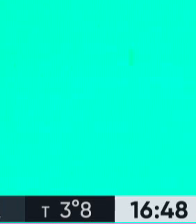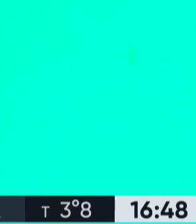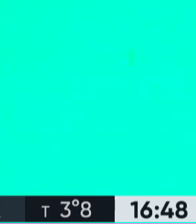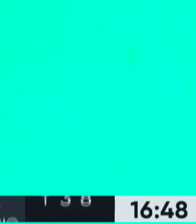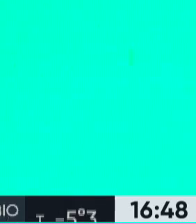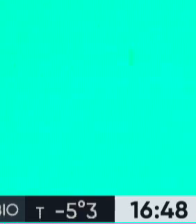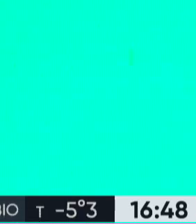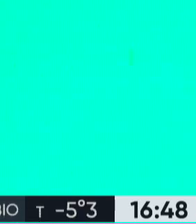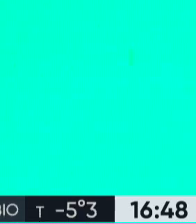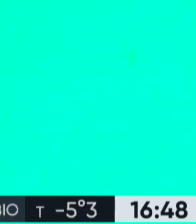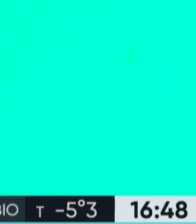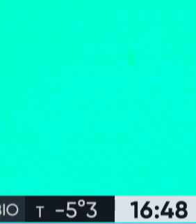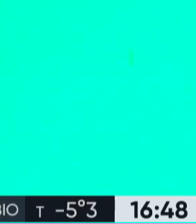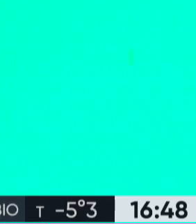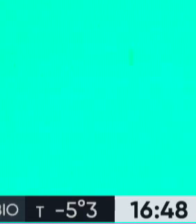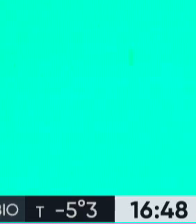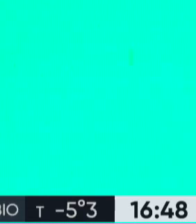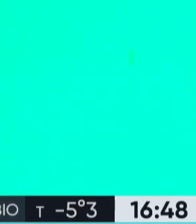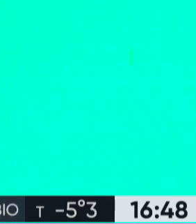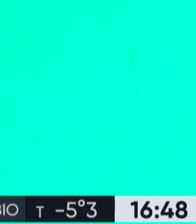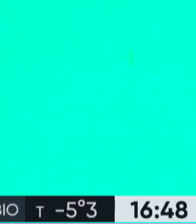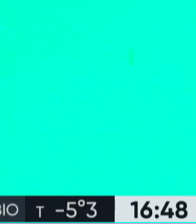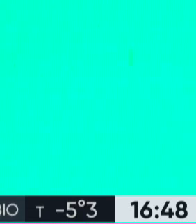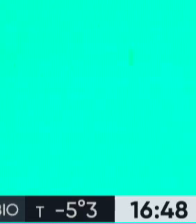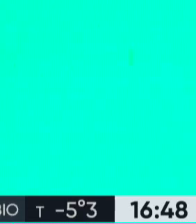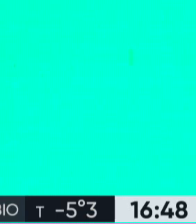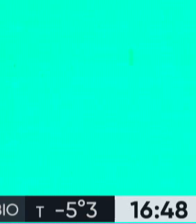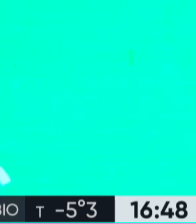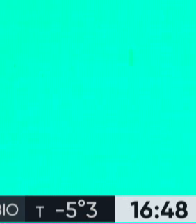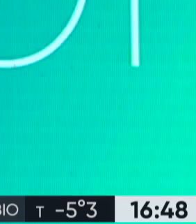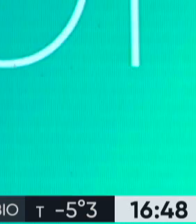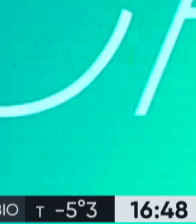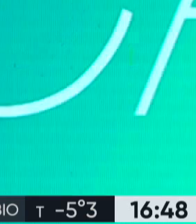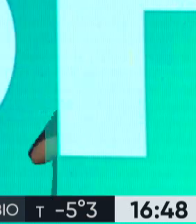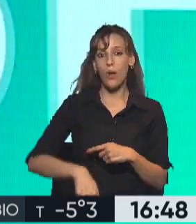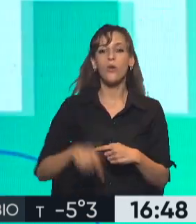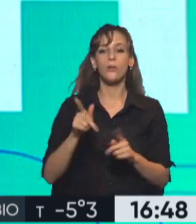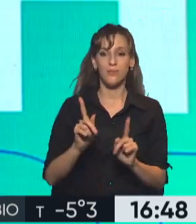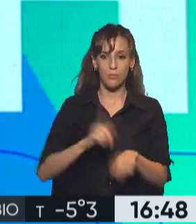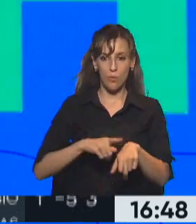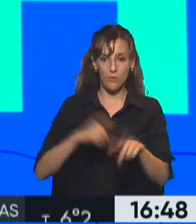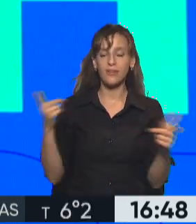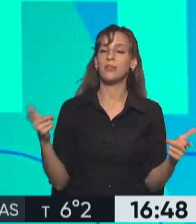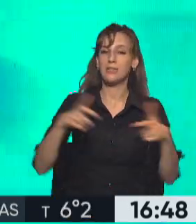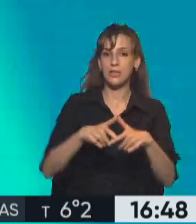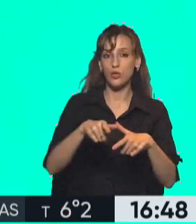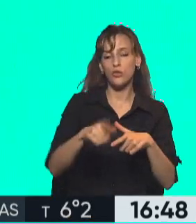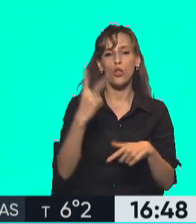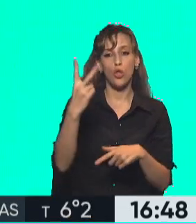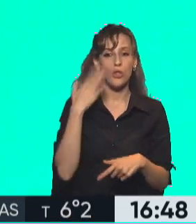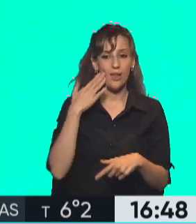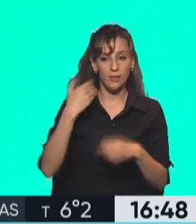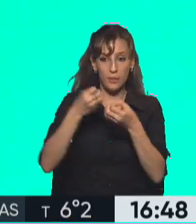Tiempo del Senado de la Nación para el acuerdo con el Fondo Monetario Internacional. Estamos en vivo, justamente está desarrollando la sesión ya desde las 2 de la